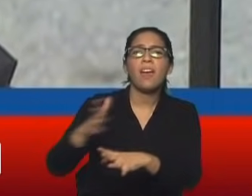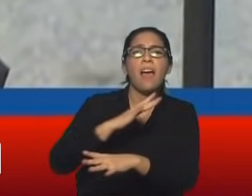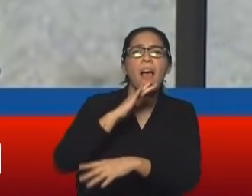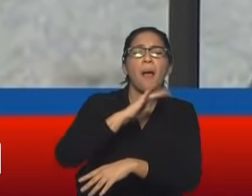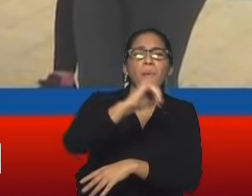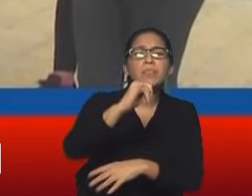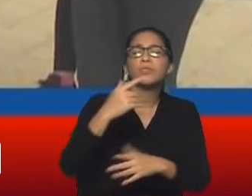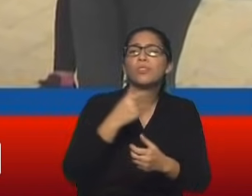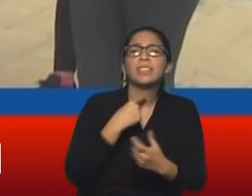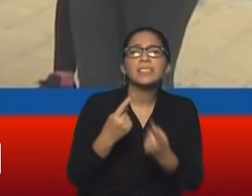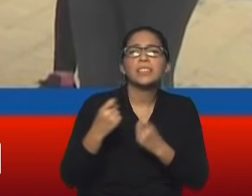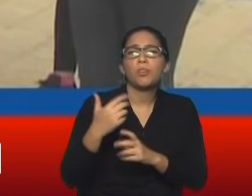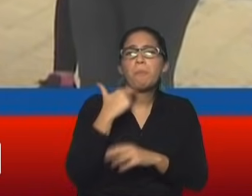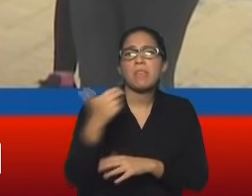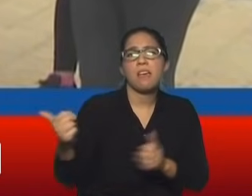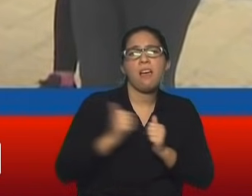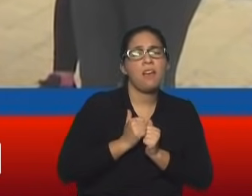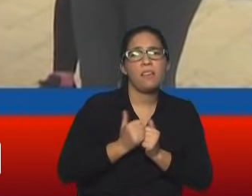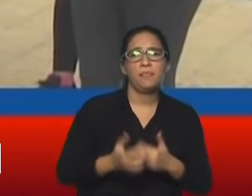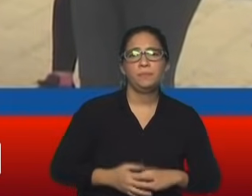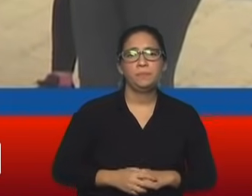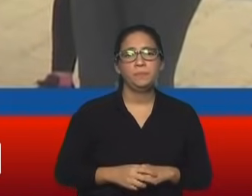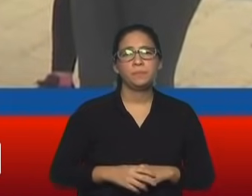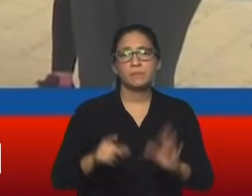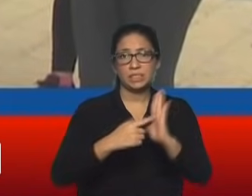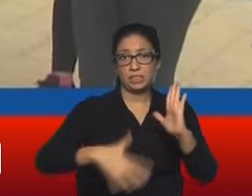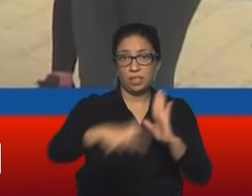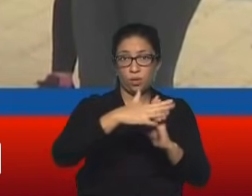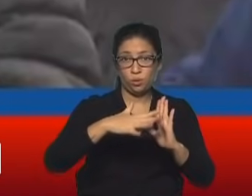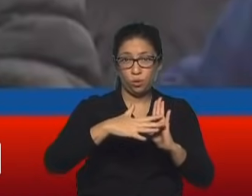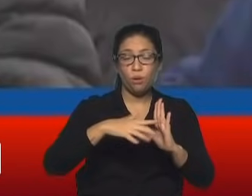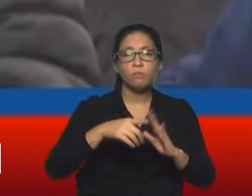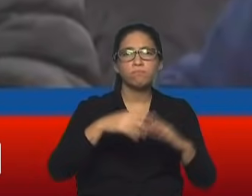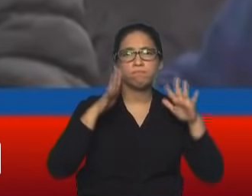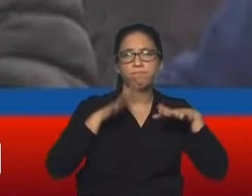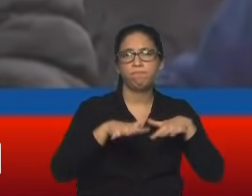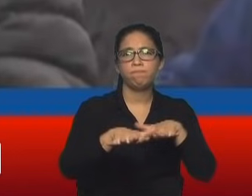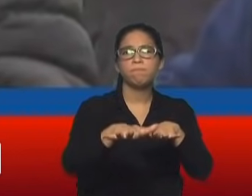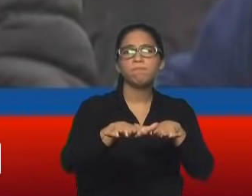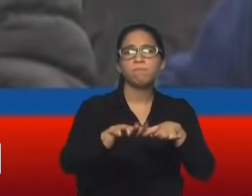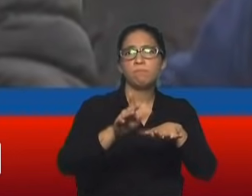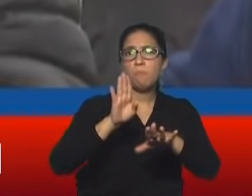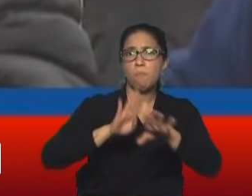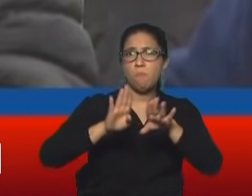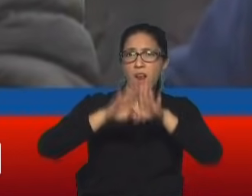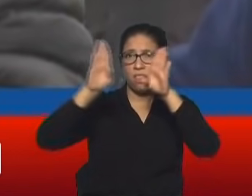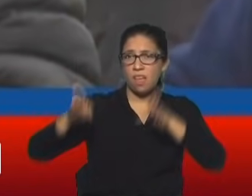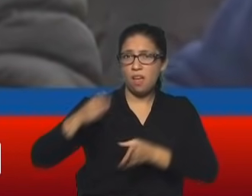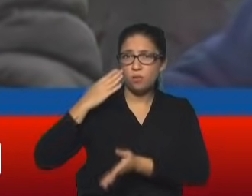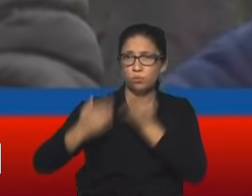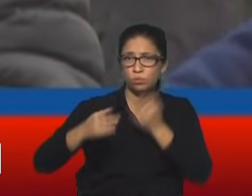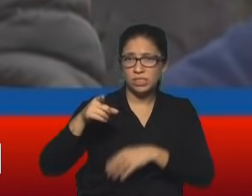yo quiero a mi hija conmigo. En el centro de la ciudad hubo una marcha en la puerta del Poder